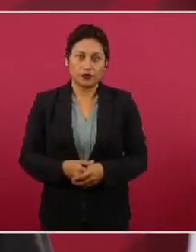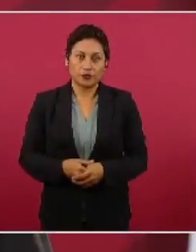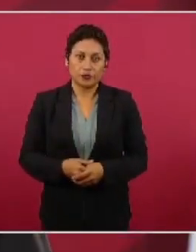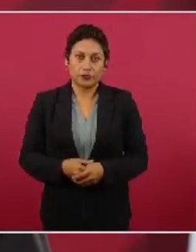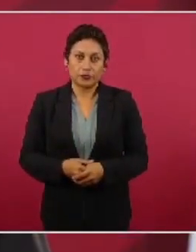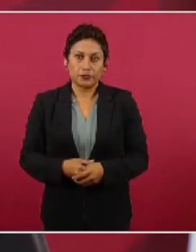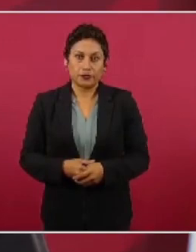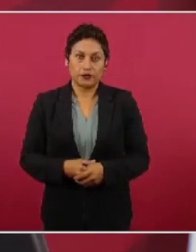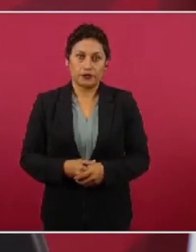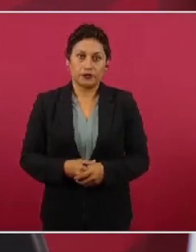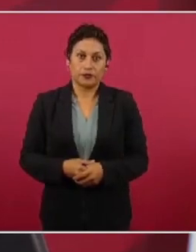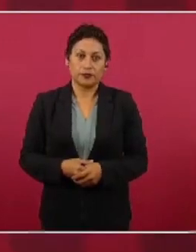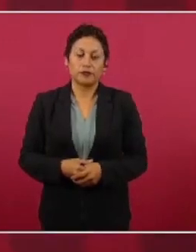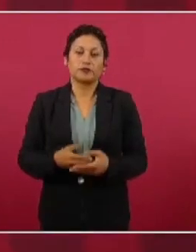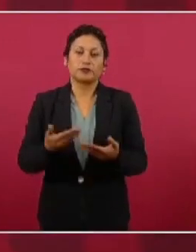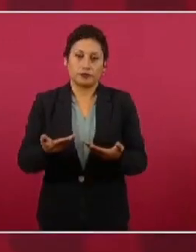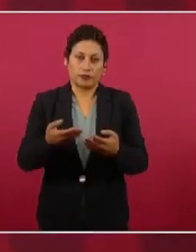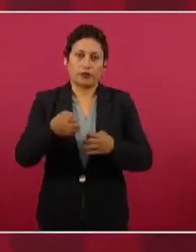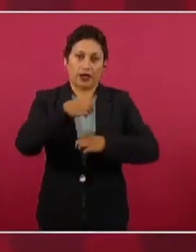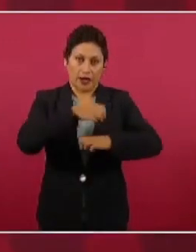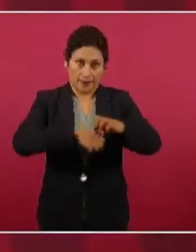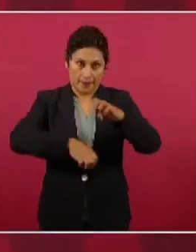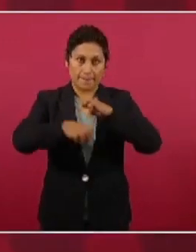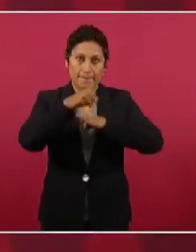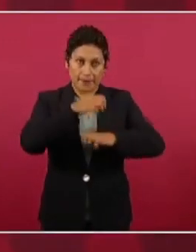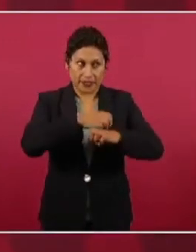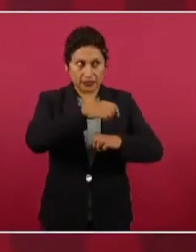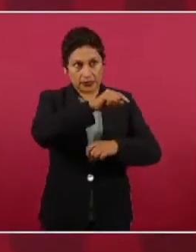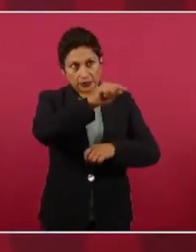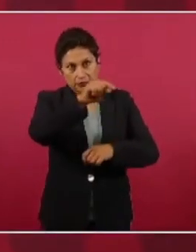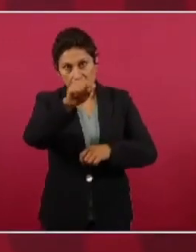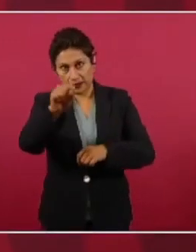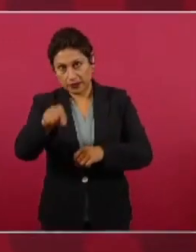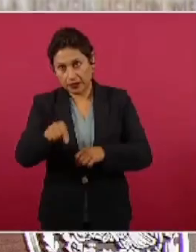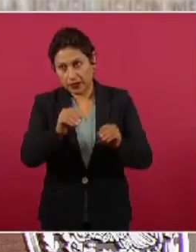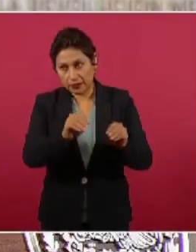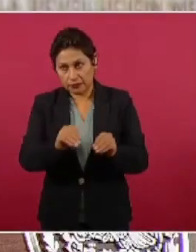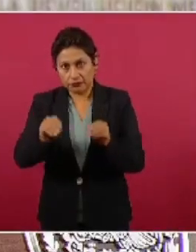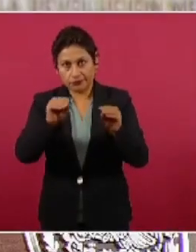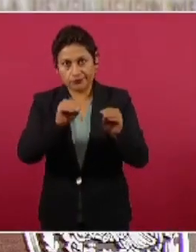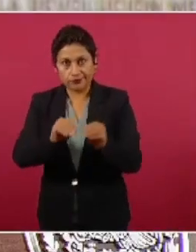Los de las empresas. Y no queremos forzar a nadie.